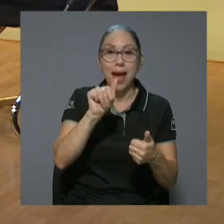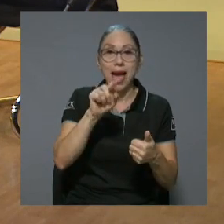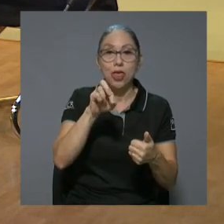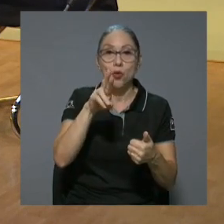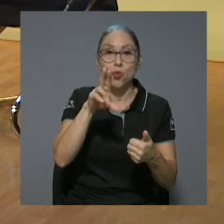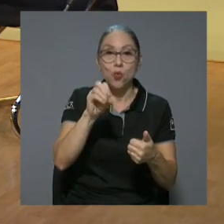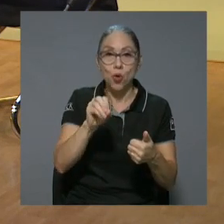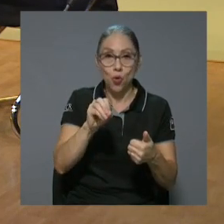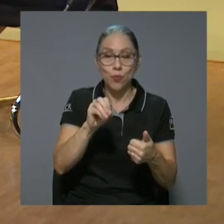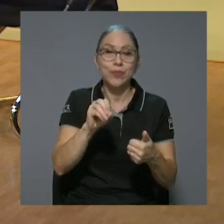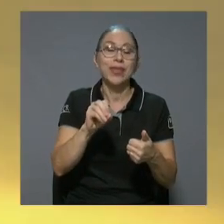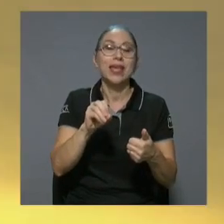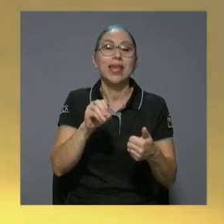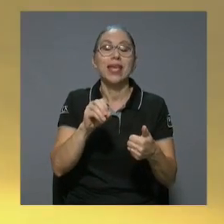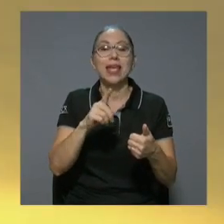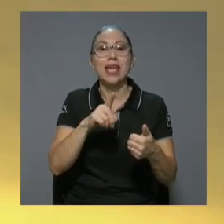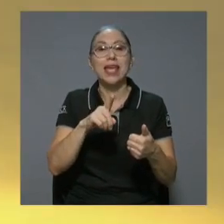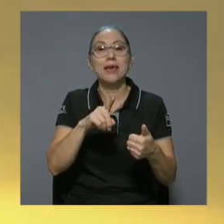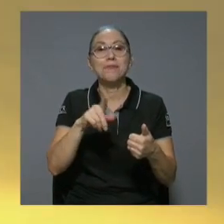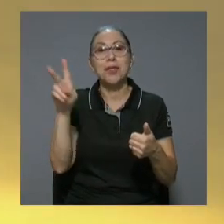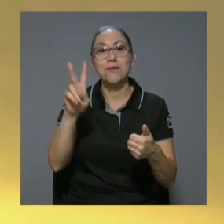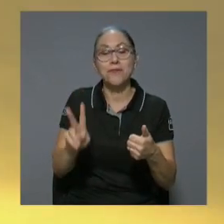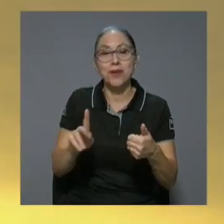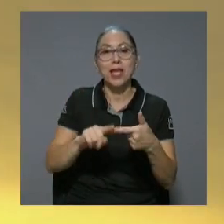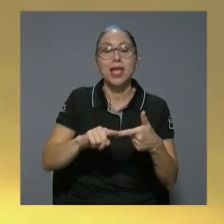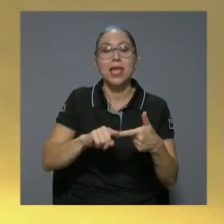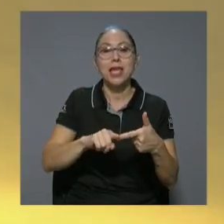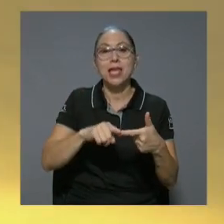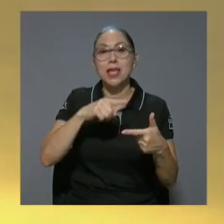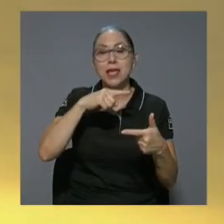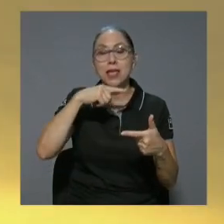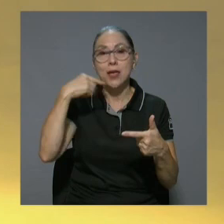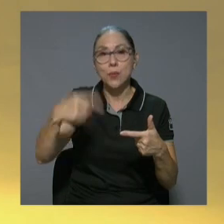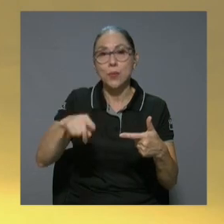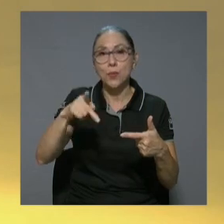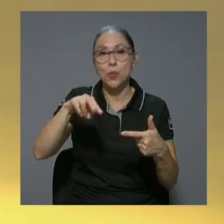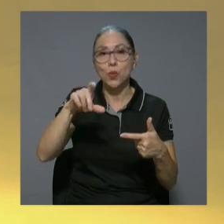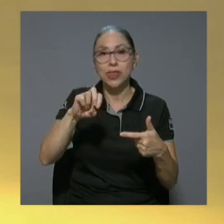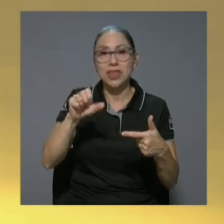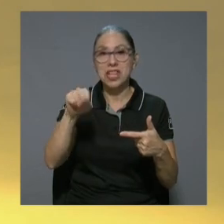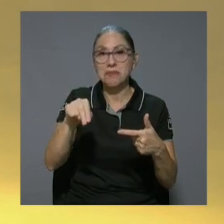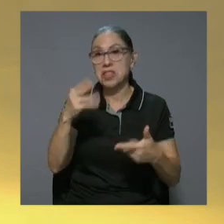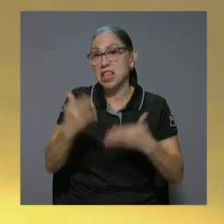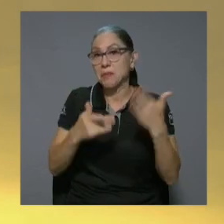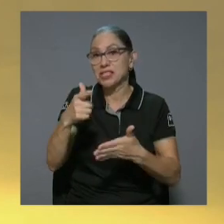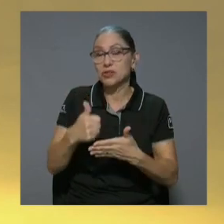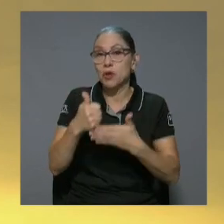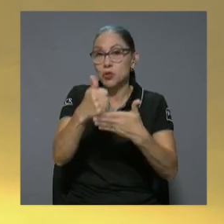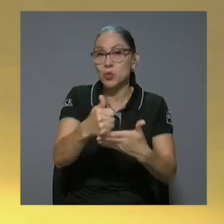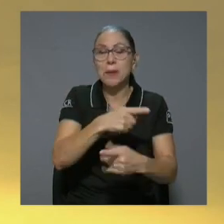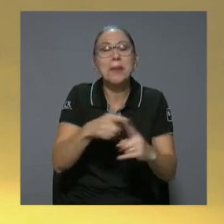entonces le cuesta mucho que él ayude. Sin embargo, la posibilidad es tan grande que aún con eso